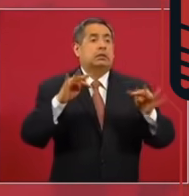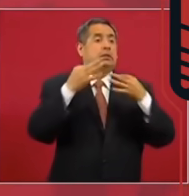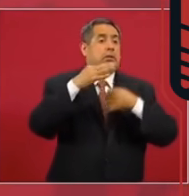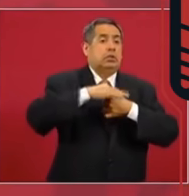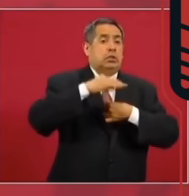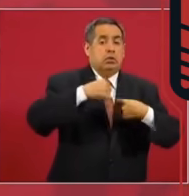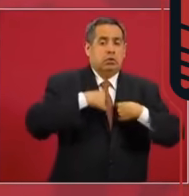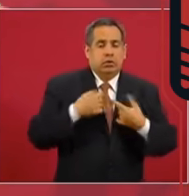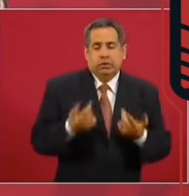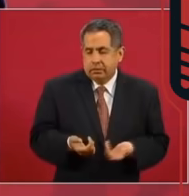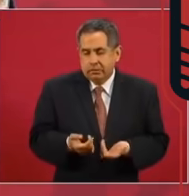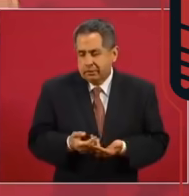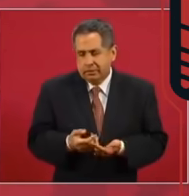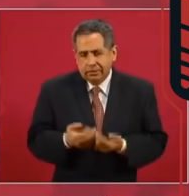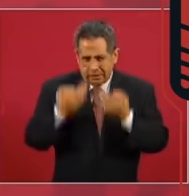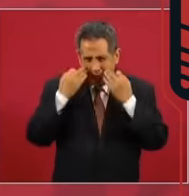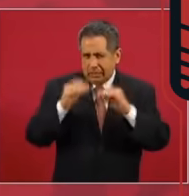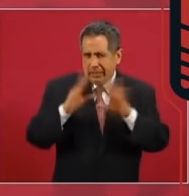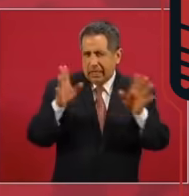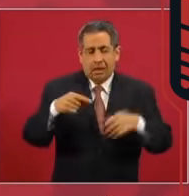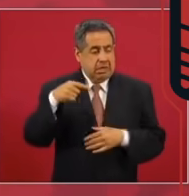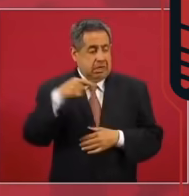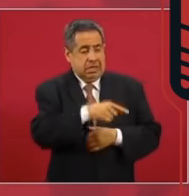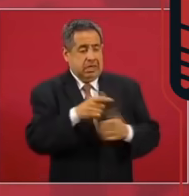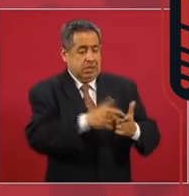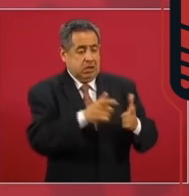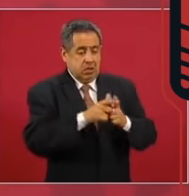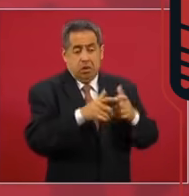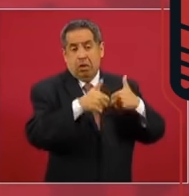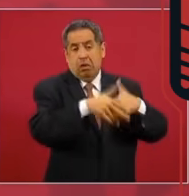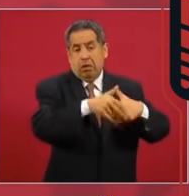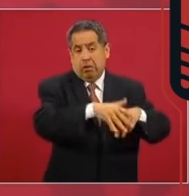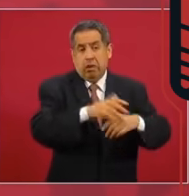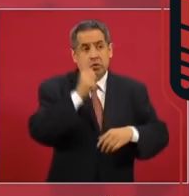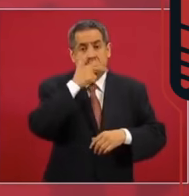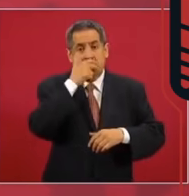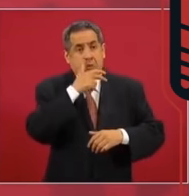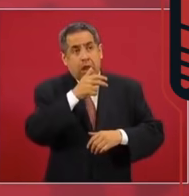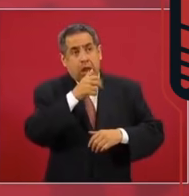claro de que ese movimiento,